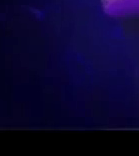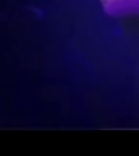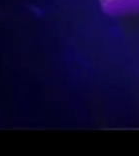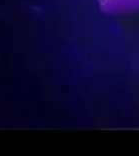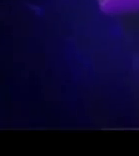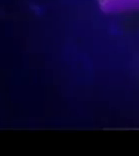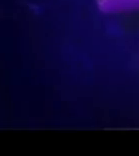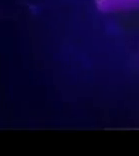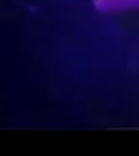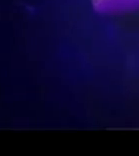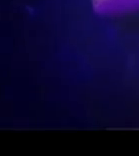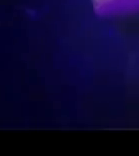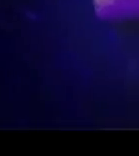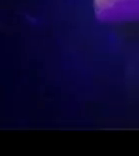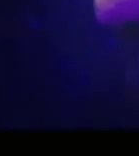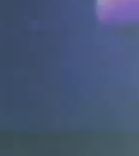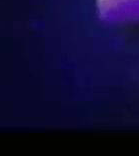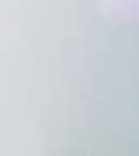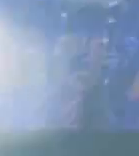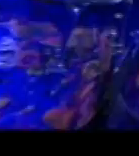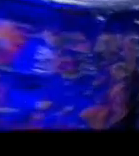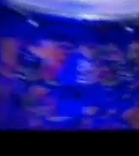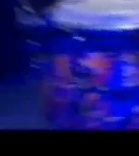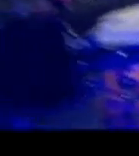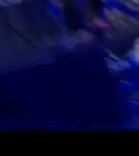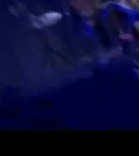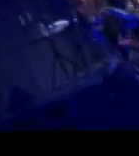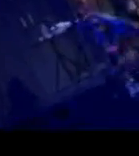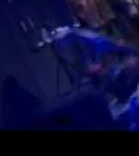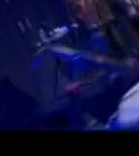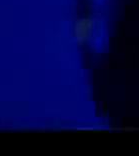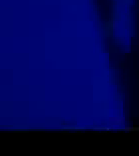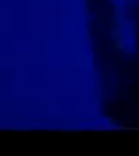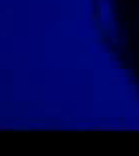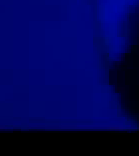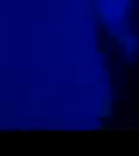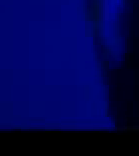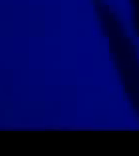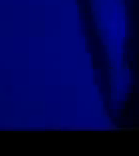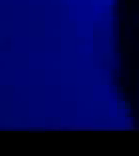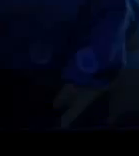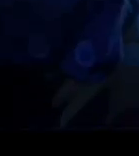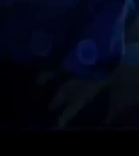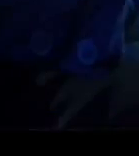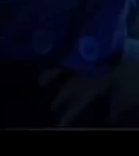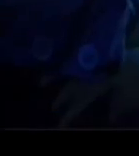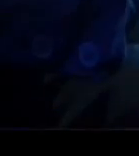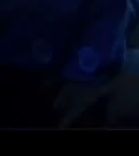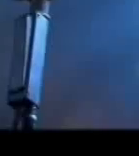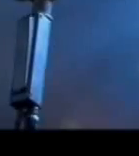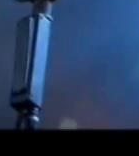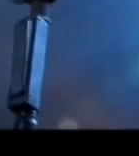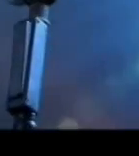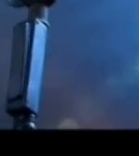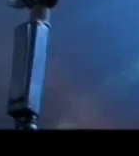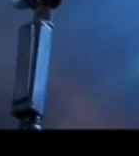Cinco siglos igual. El homenaje a los movimientos sociales de América Latina.